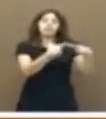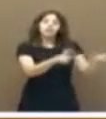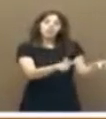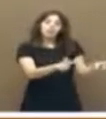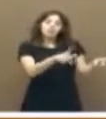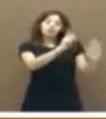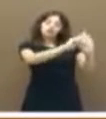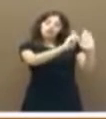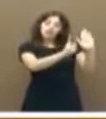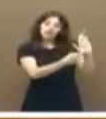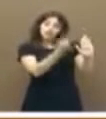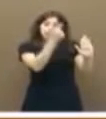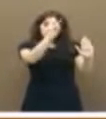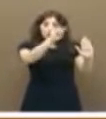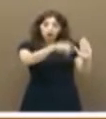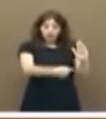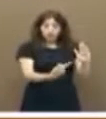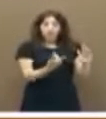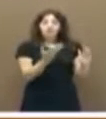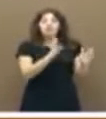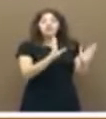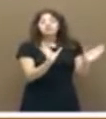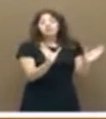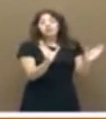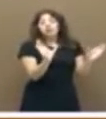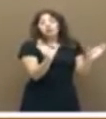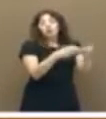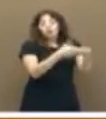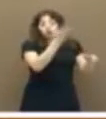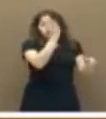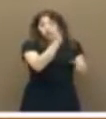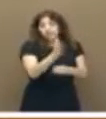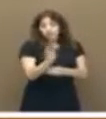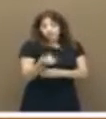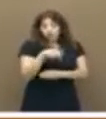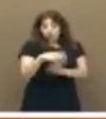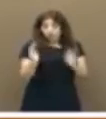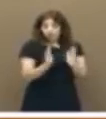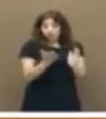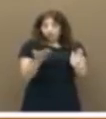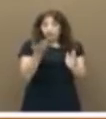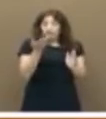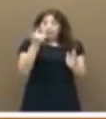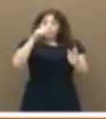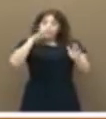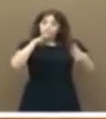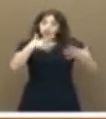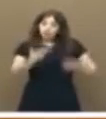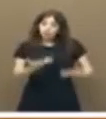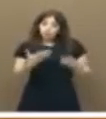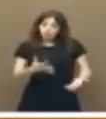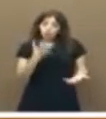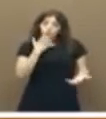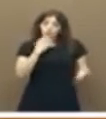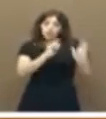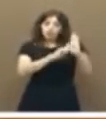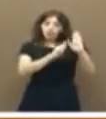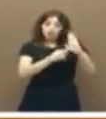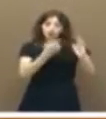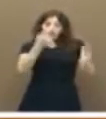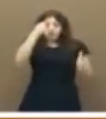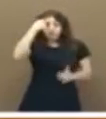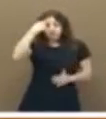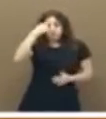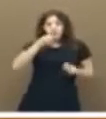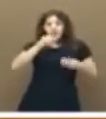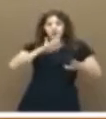Las acciones de este Gobierno a lo largo de esta legislatura serán la redacción de leyes tan importantes como la Ley de Memoria Histórica, la de Artes Escénicas,